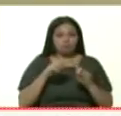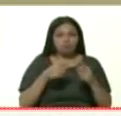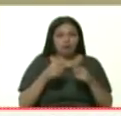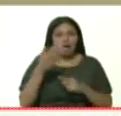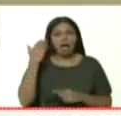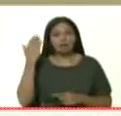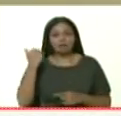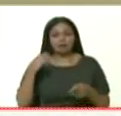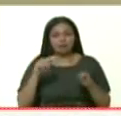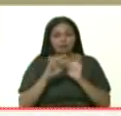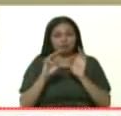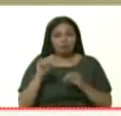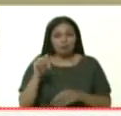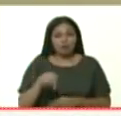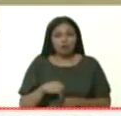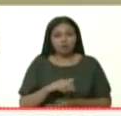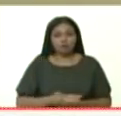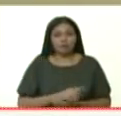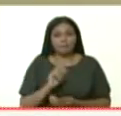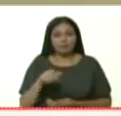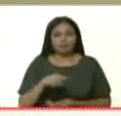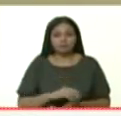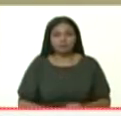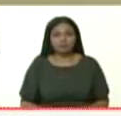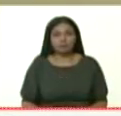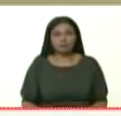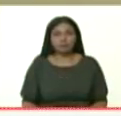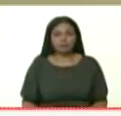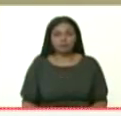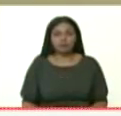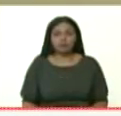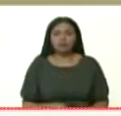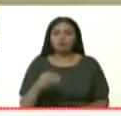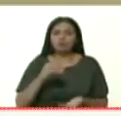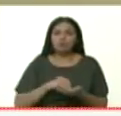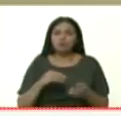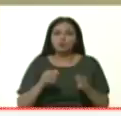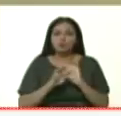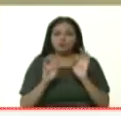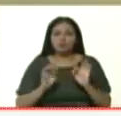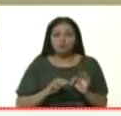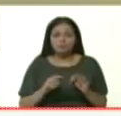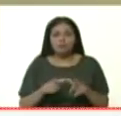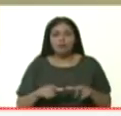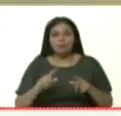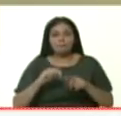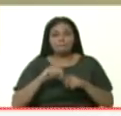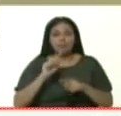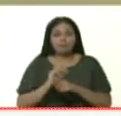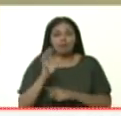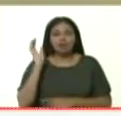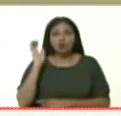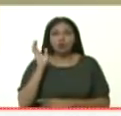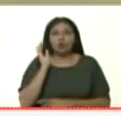ayer y hoy a la instalación de este primer